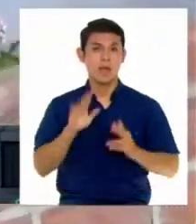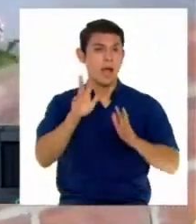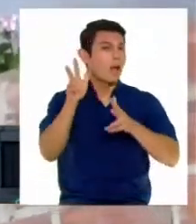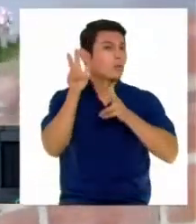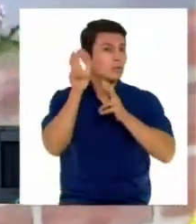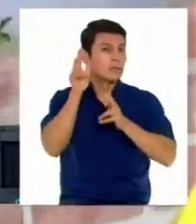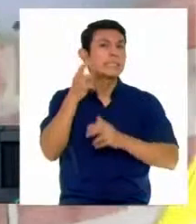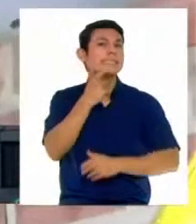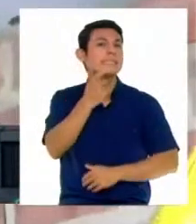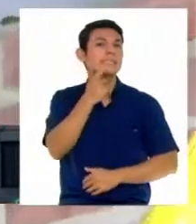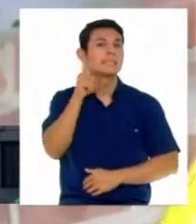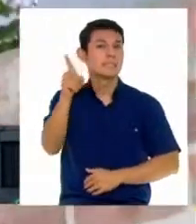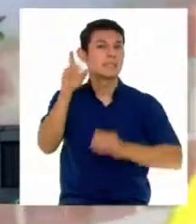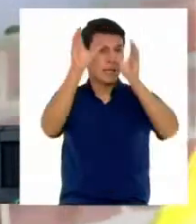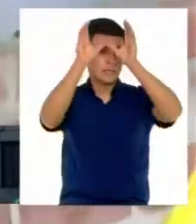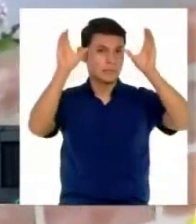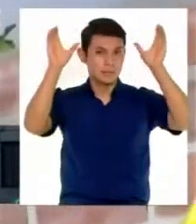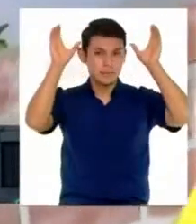Cerro. Patriotas,